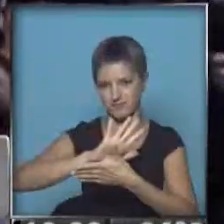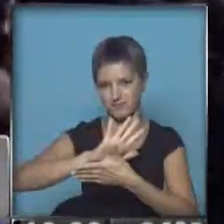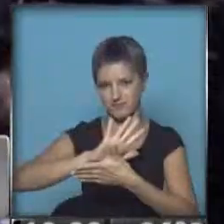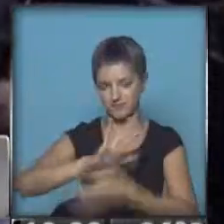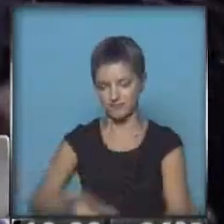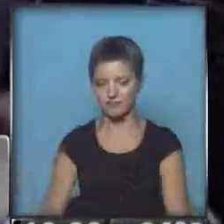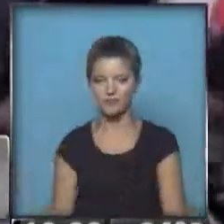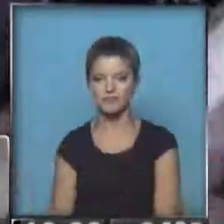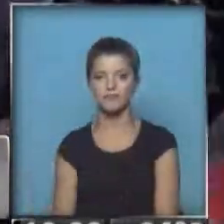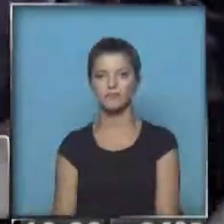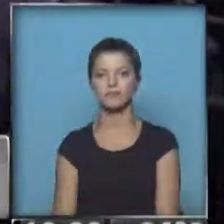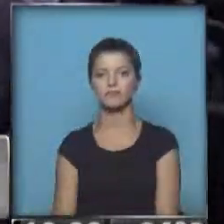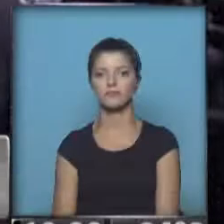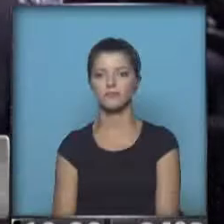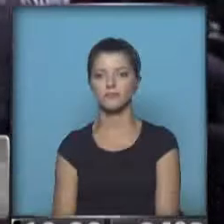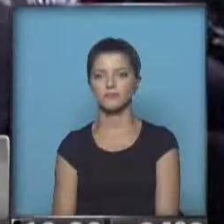entre todos los países de América.